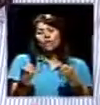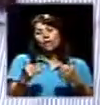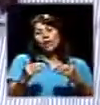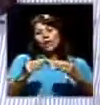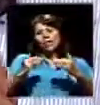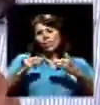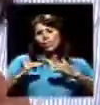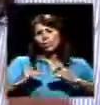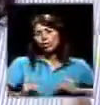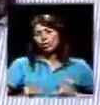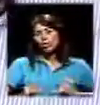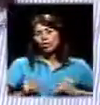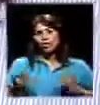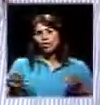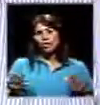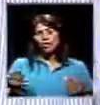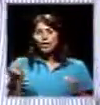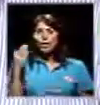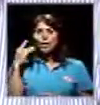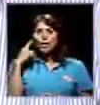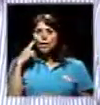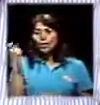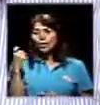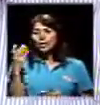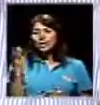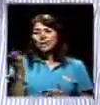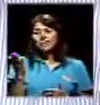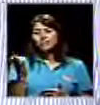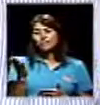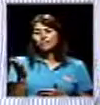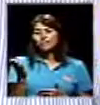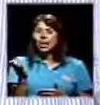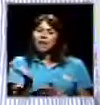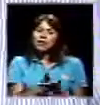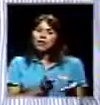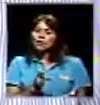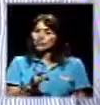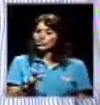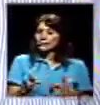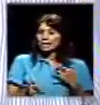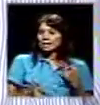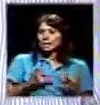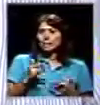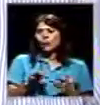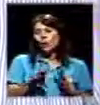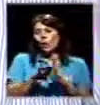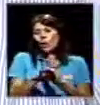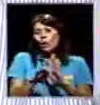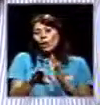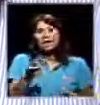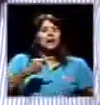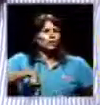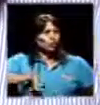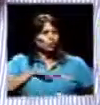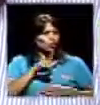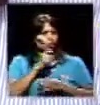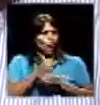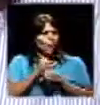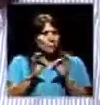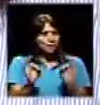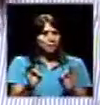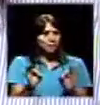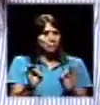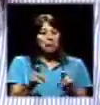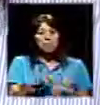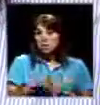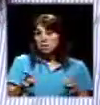Porque hay algún sentimiento como que no hacemos las cosas tan bien. Bueno, resulta que no